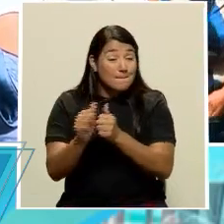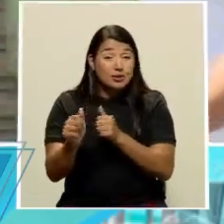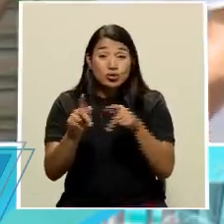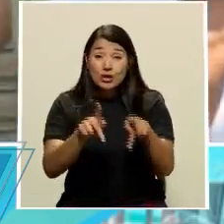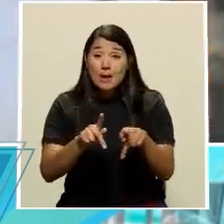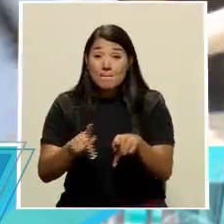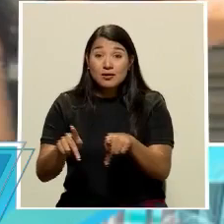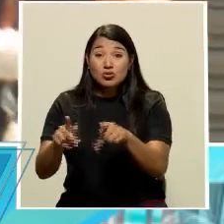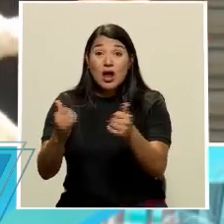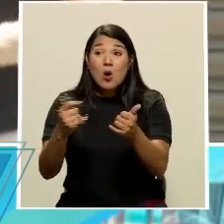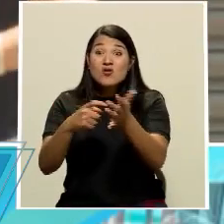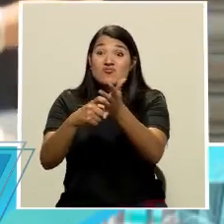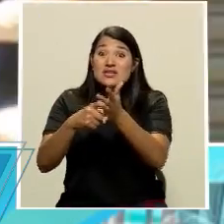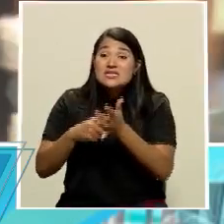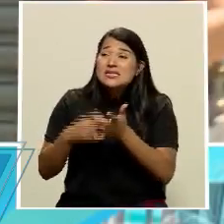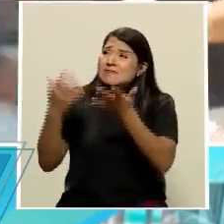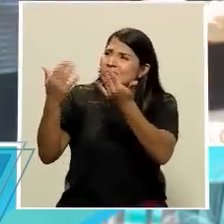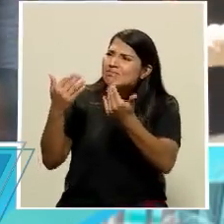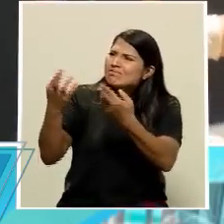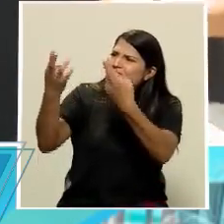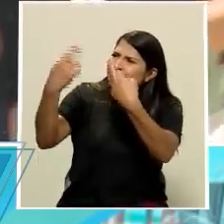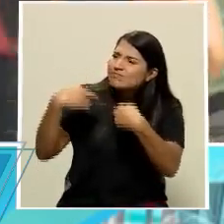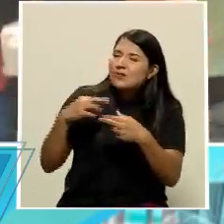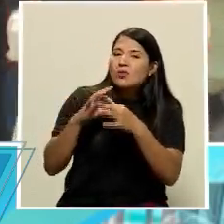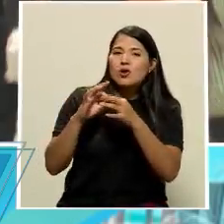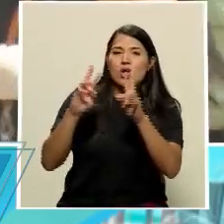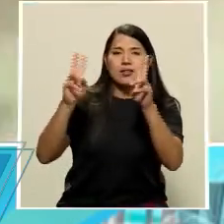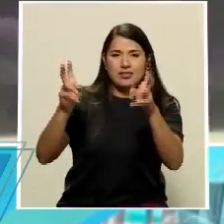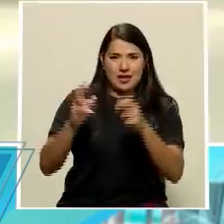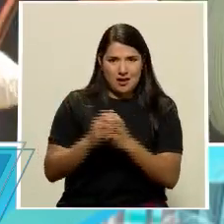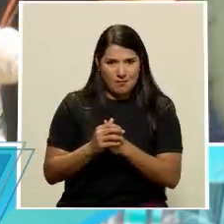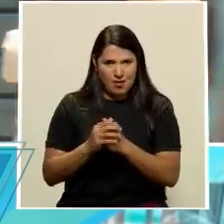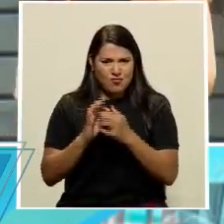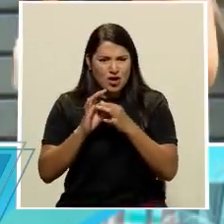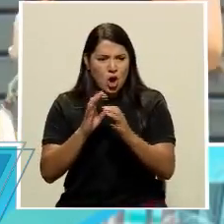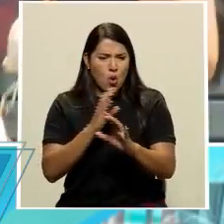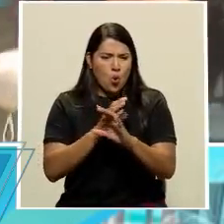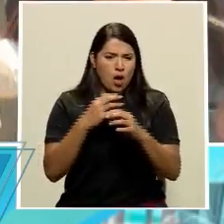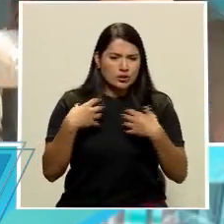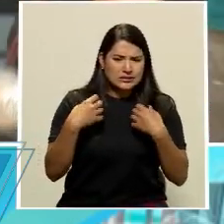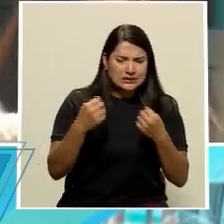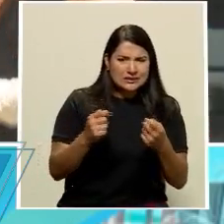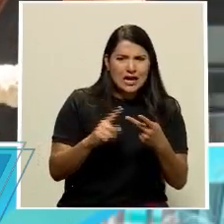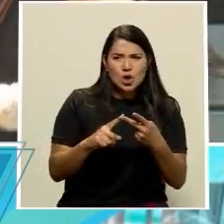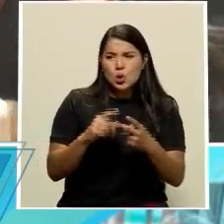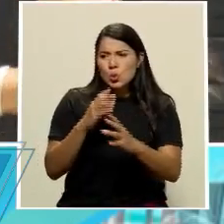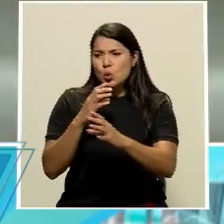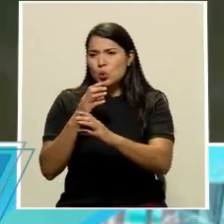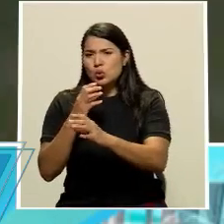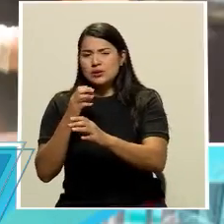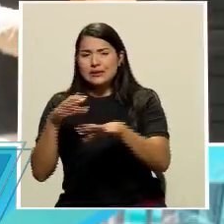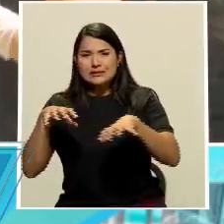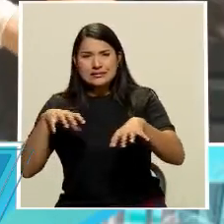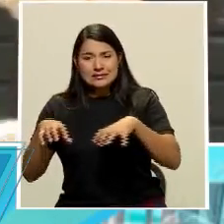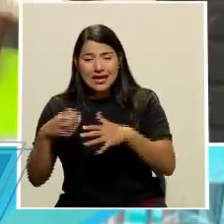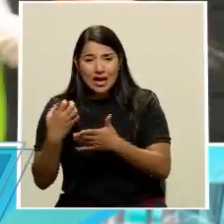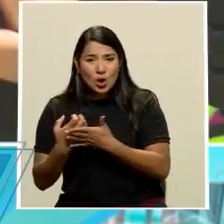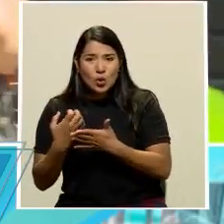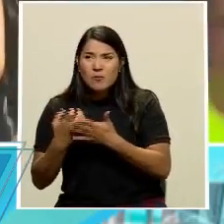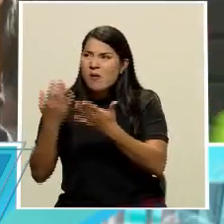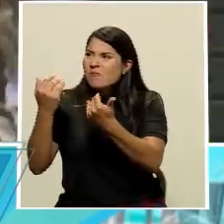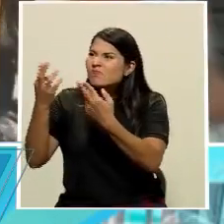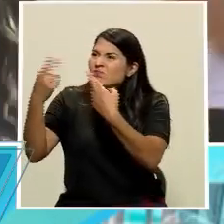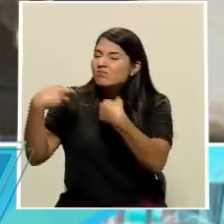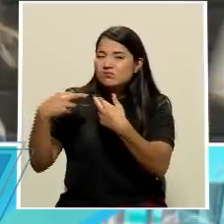está exigiendo respuestas sobre los temas, sobre las medidas sanitarias y sobre las medidas económicas. Y esto es realmente